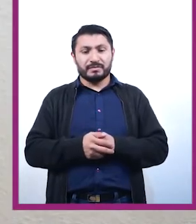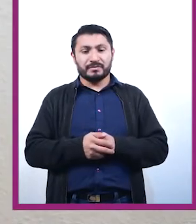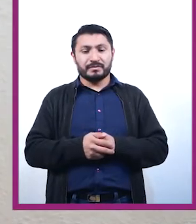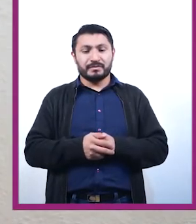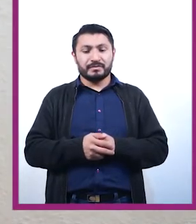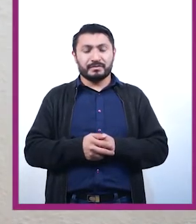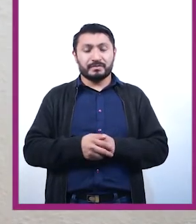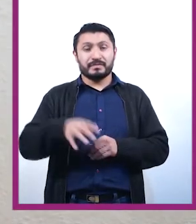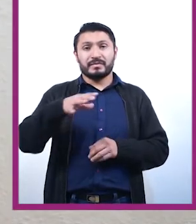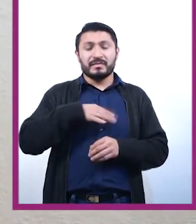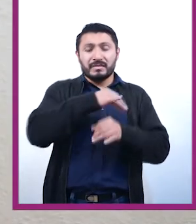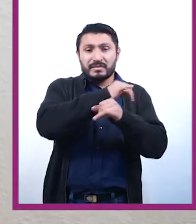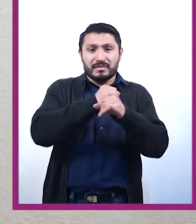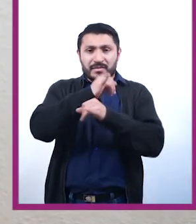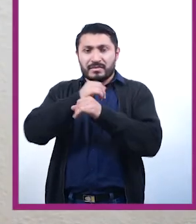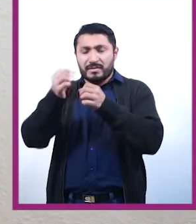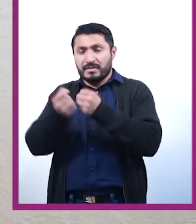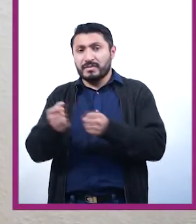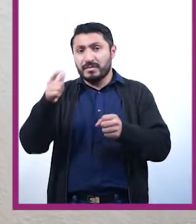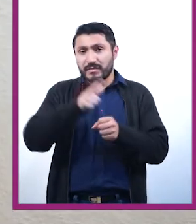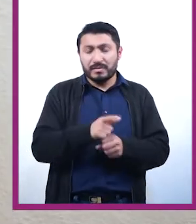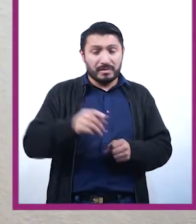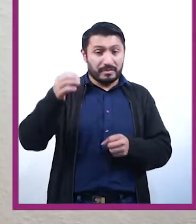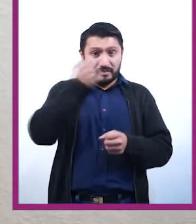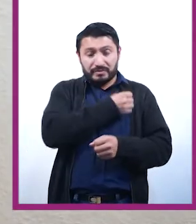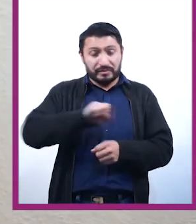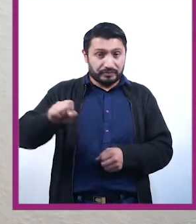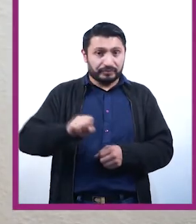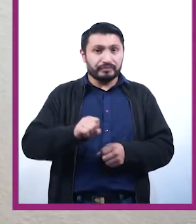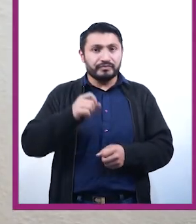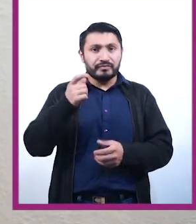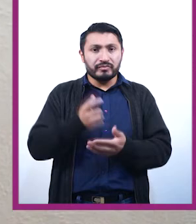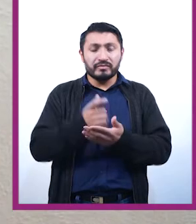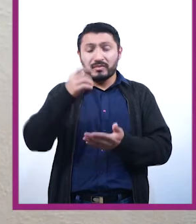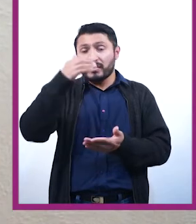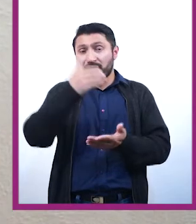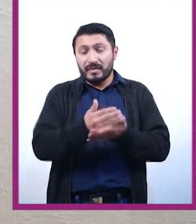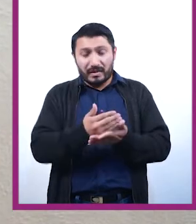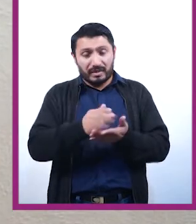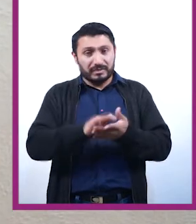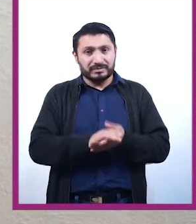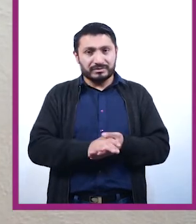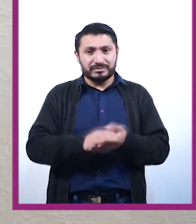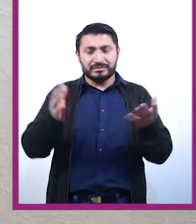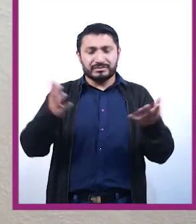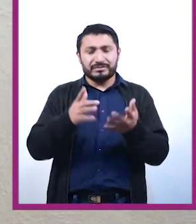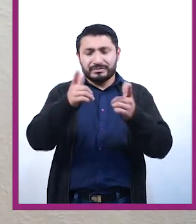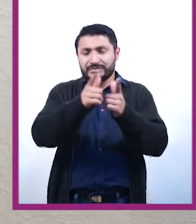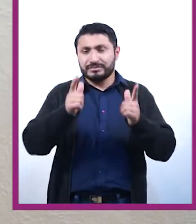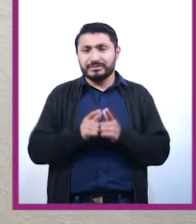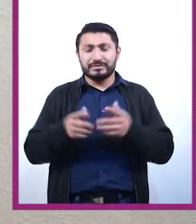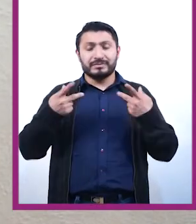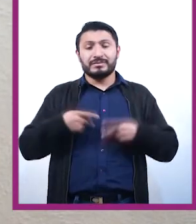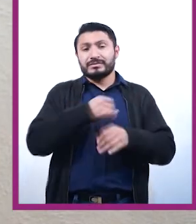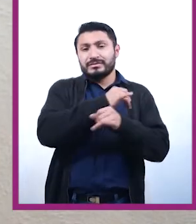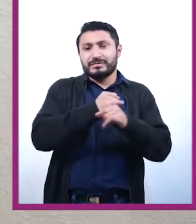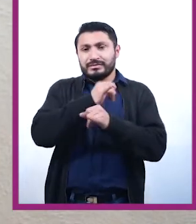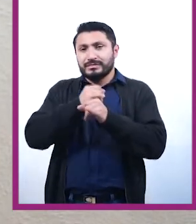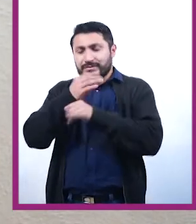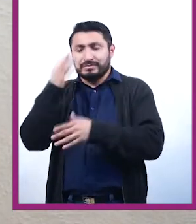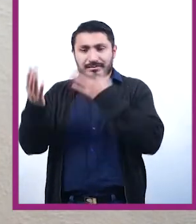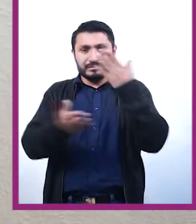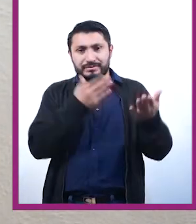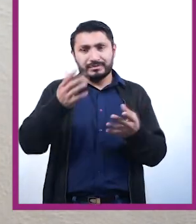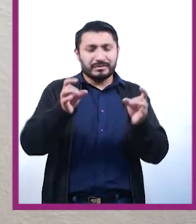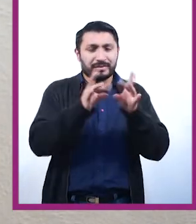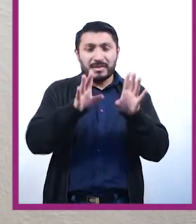Hay un estudio sociológico muy famoso, Los parados de Marienthal, hecho por un grupo de investigadores que estudiaban los efectos de